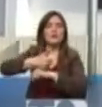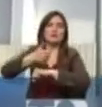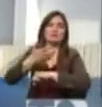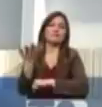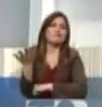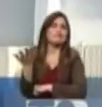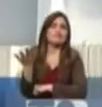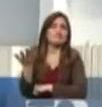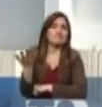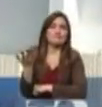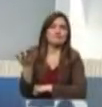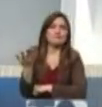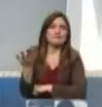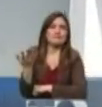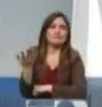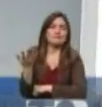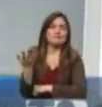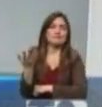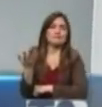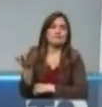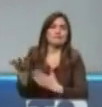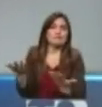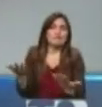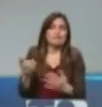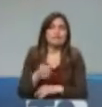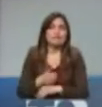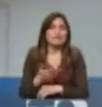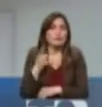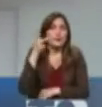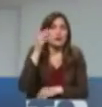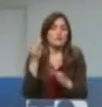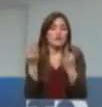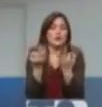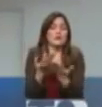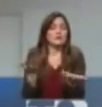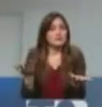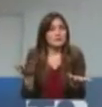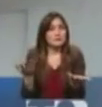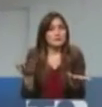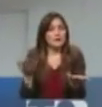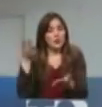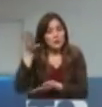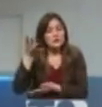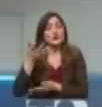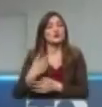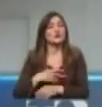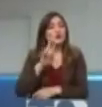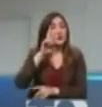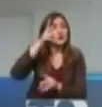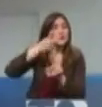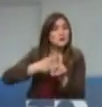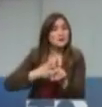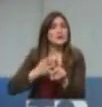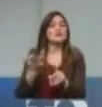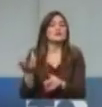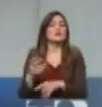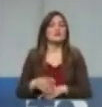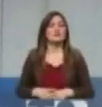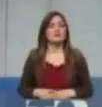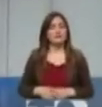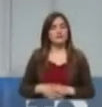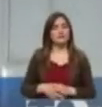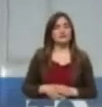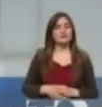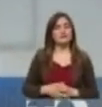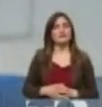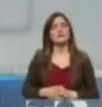no se ve que no nos dan ni voz ni a las autoridades ni a los padres de familia, porque no nos entregan los profesores. Ya son 2 meses, como dijo acá el